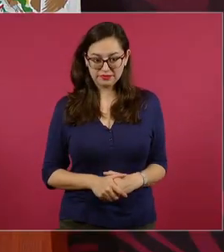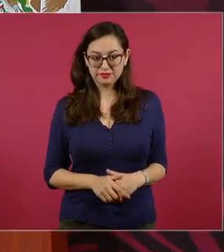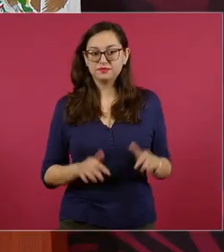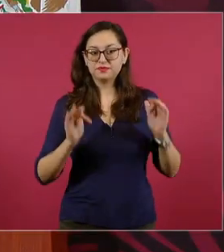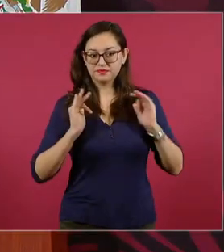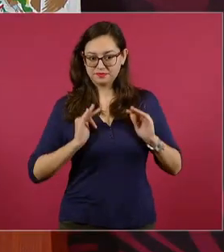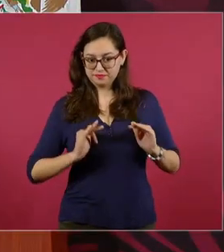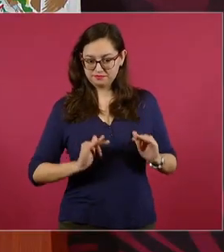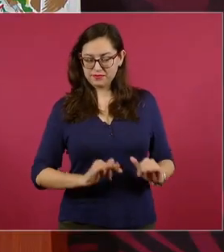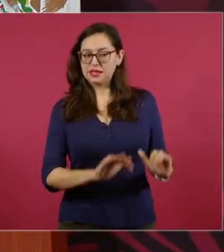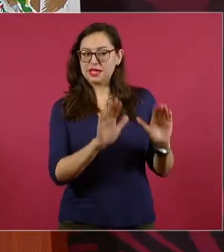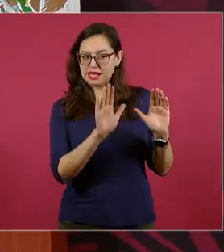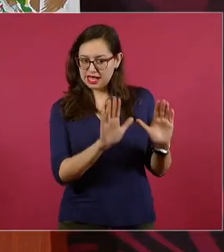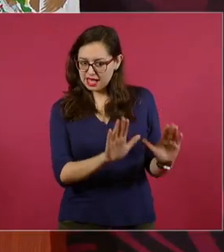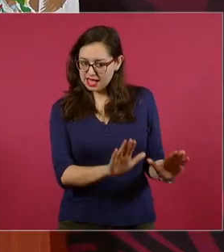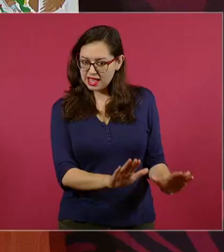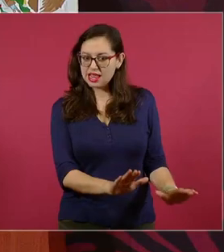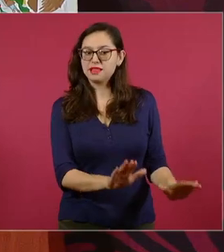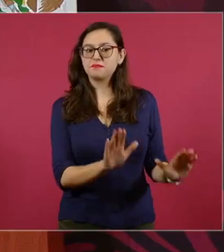tranquilizar.